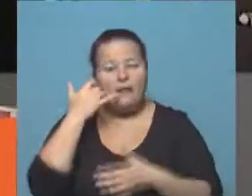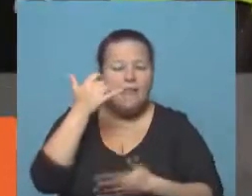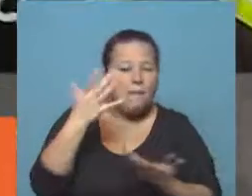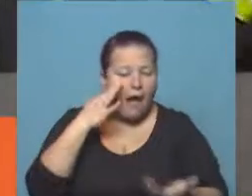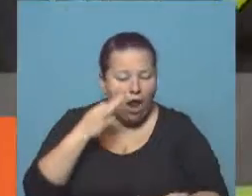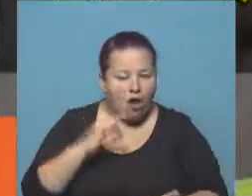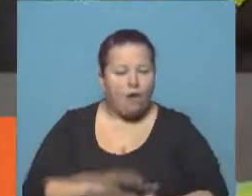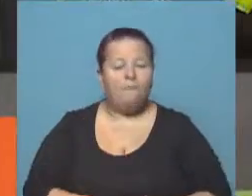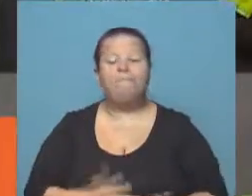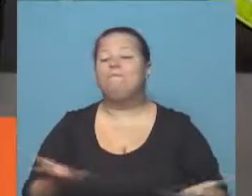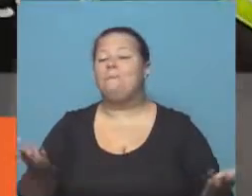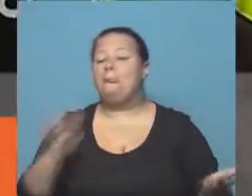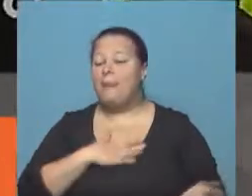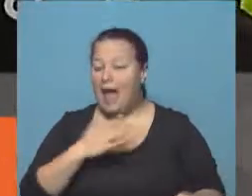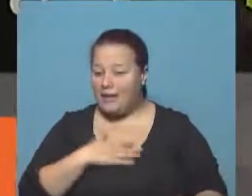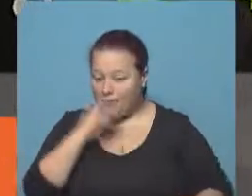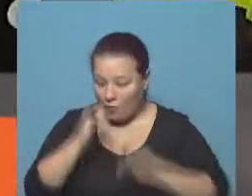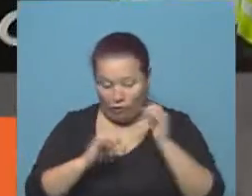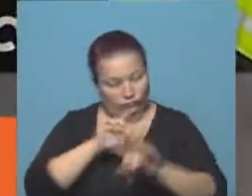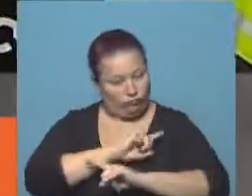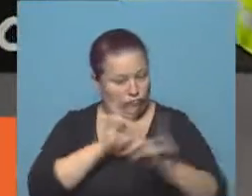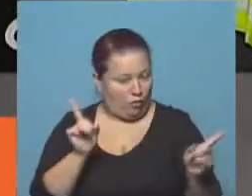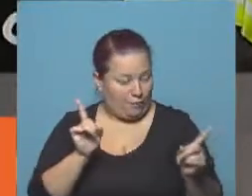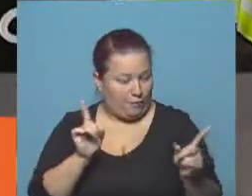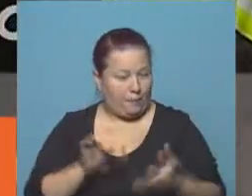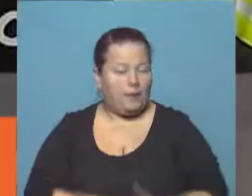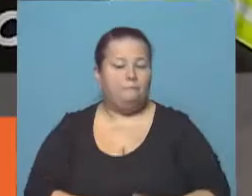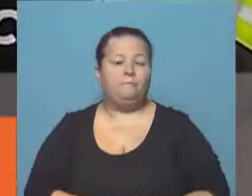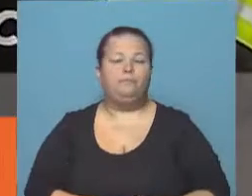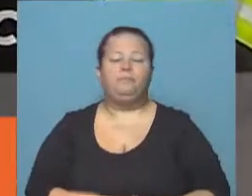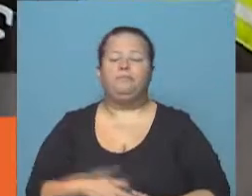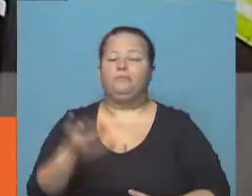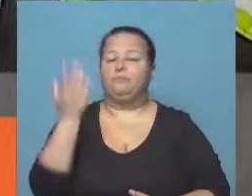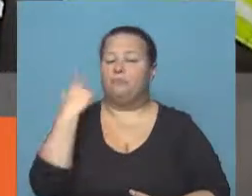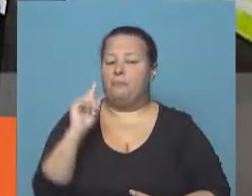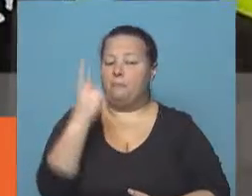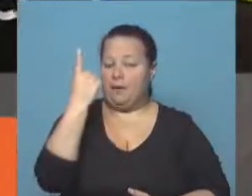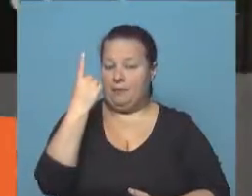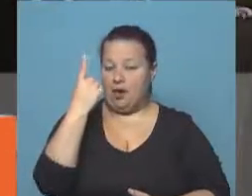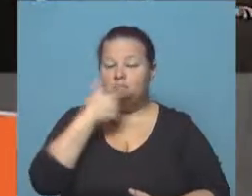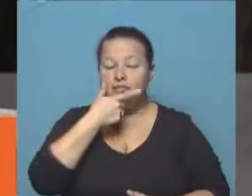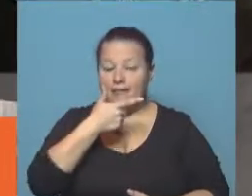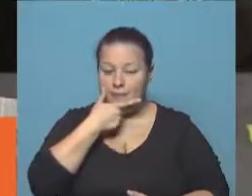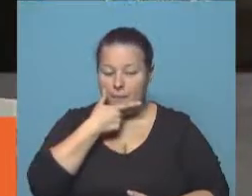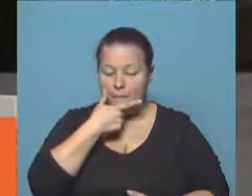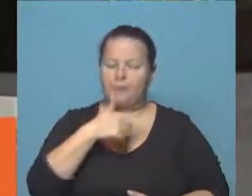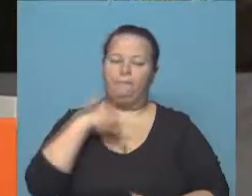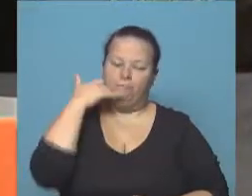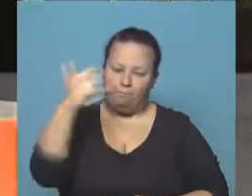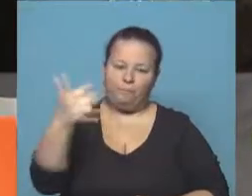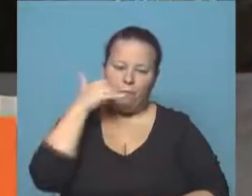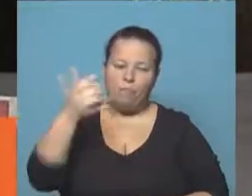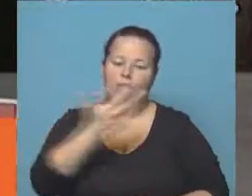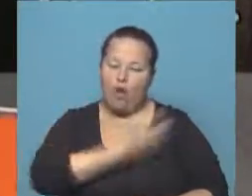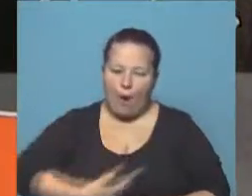comunicación? Lamentablemente te tengo que decir que no. Desde el día primero de este mes estamos llamando al gobierno de la